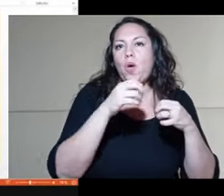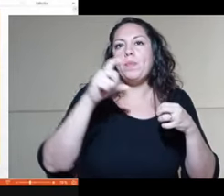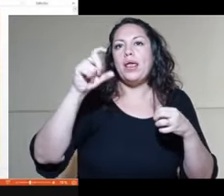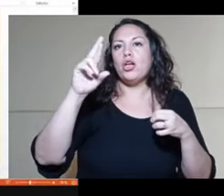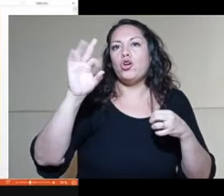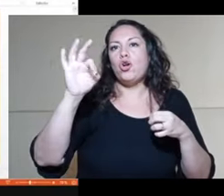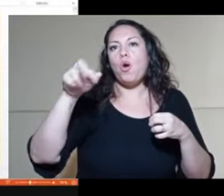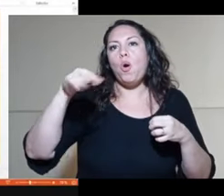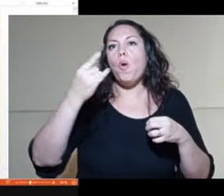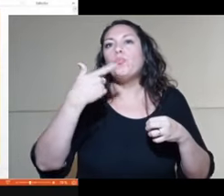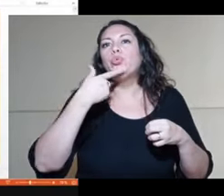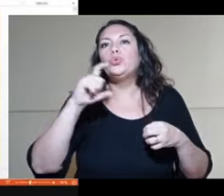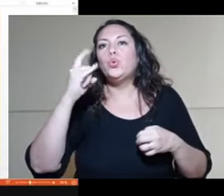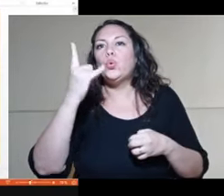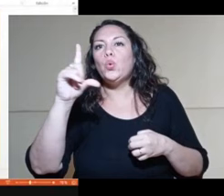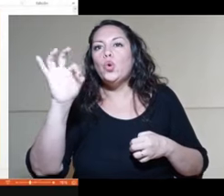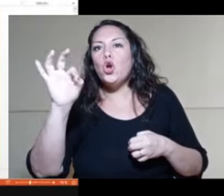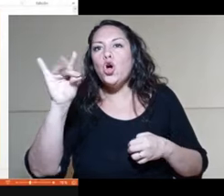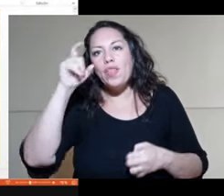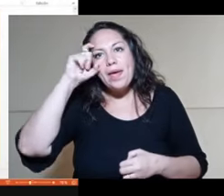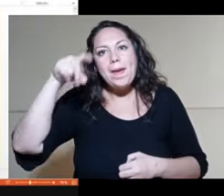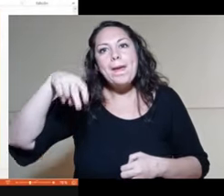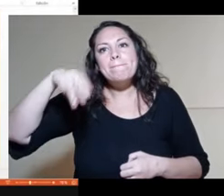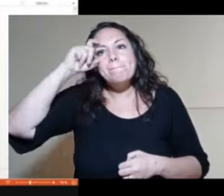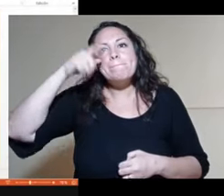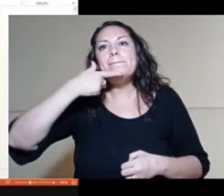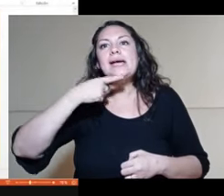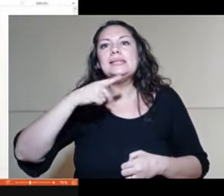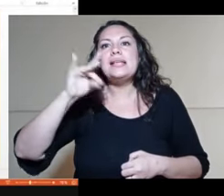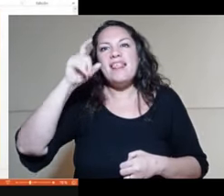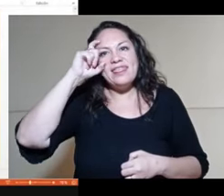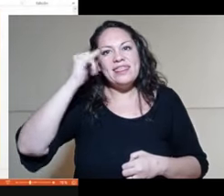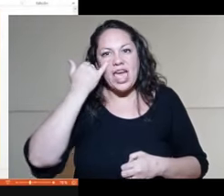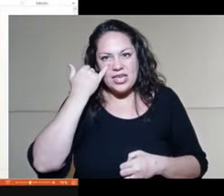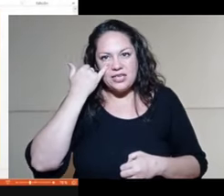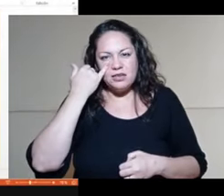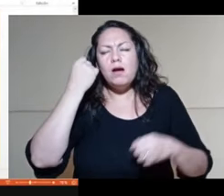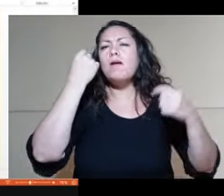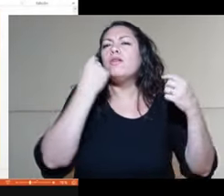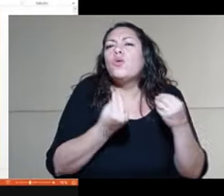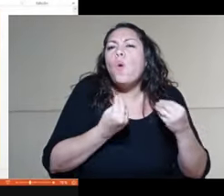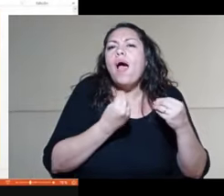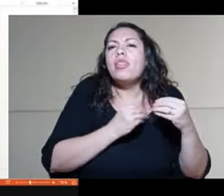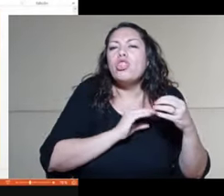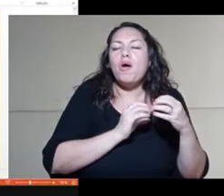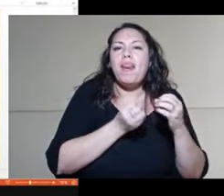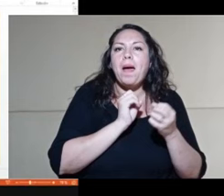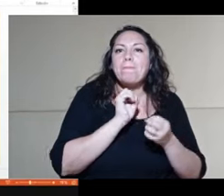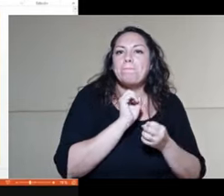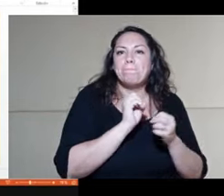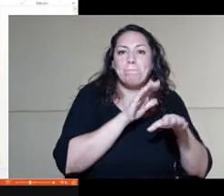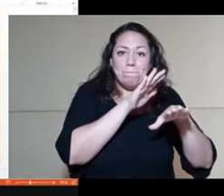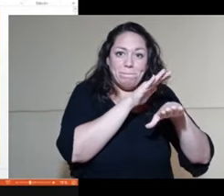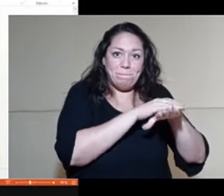llaman corpúsculos de Meissner. Ese es el nombre propio, corpúsculos de Meissner. Y los corpúsculos de Meissner predominan en